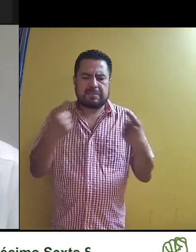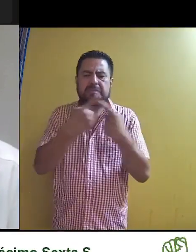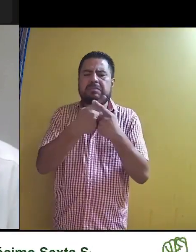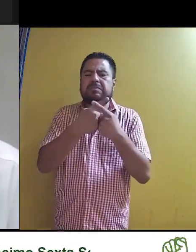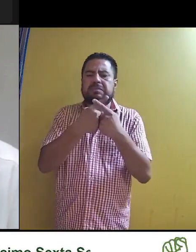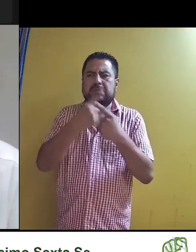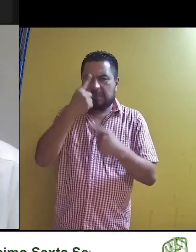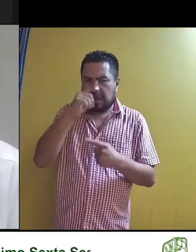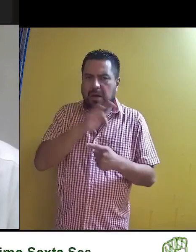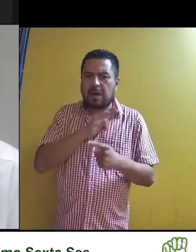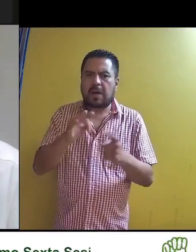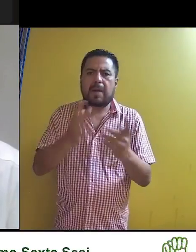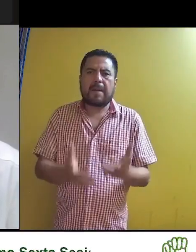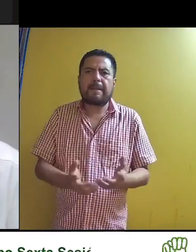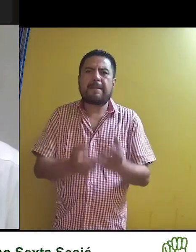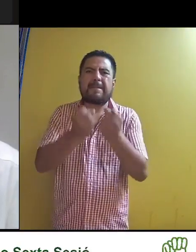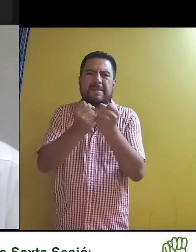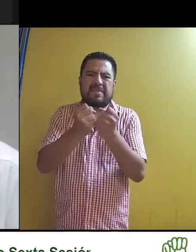para lograr el